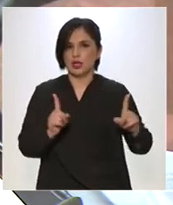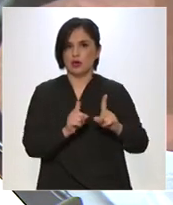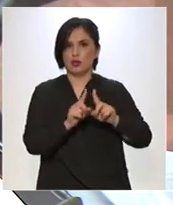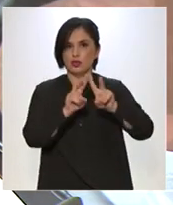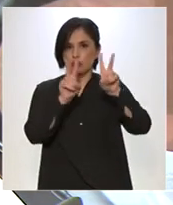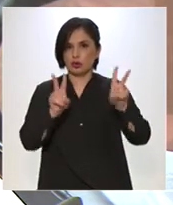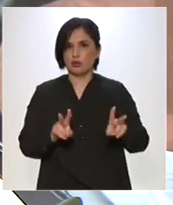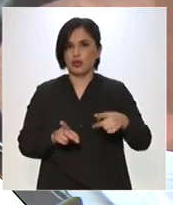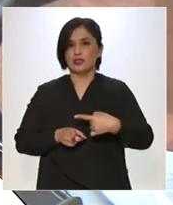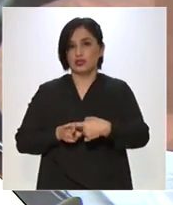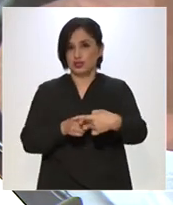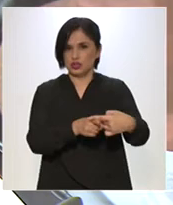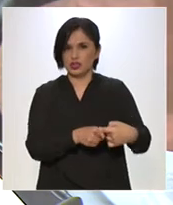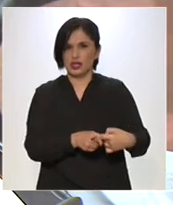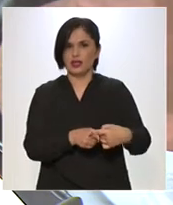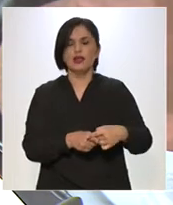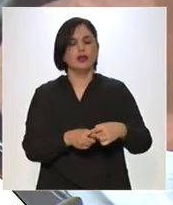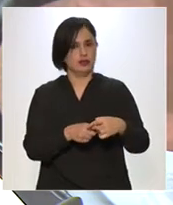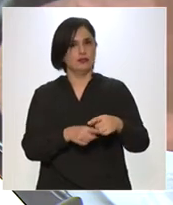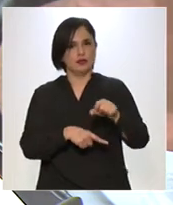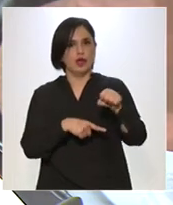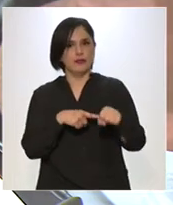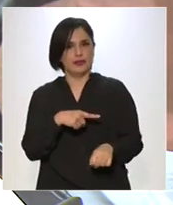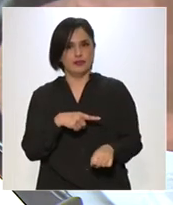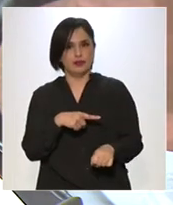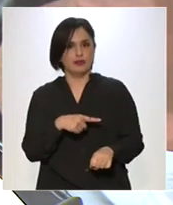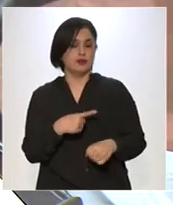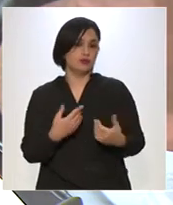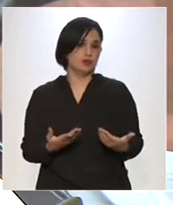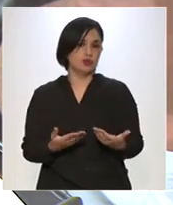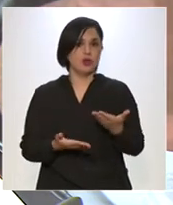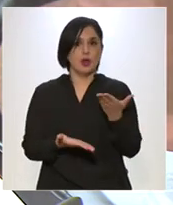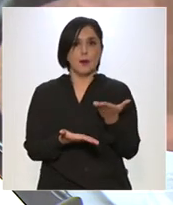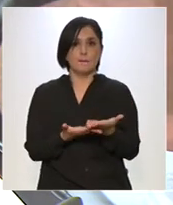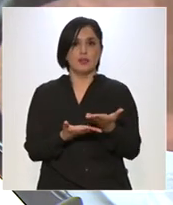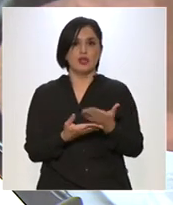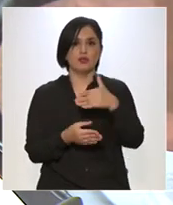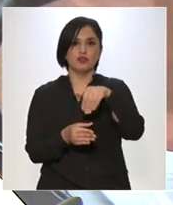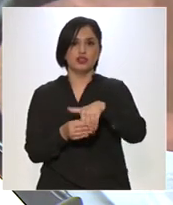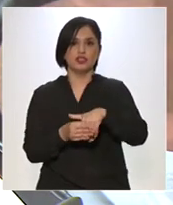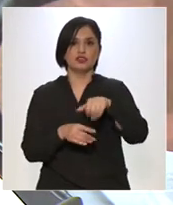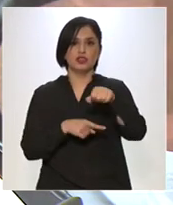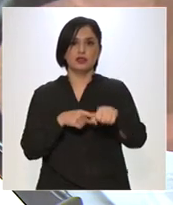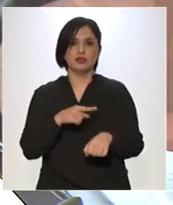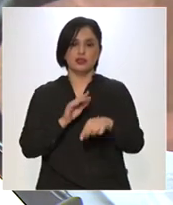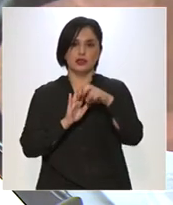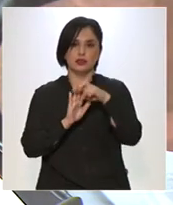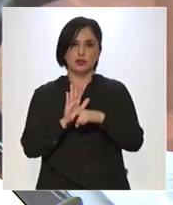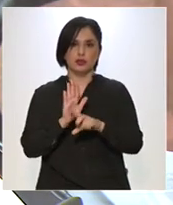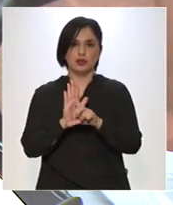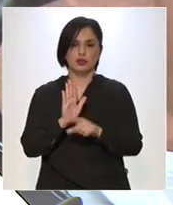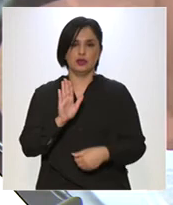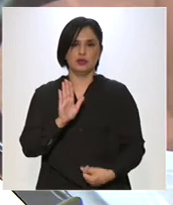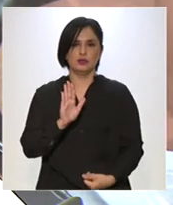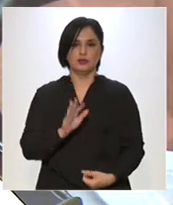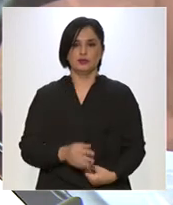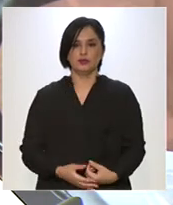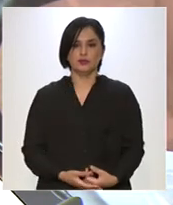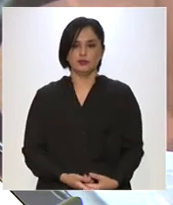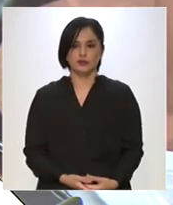es absolutamente admisible. Por lo tanto, solicito la votación de la admisibilidad de esta iniciativa.